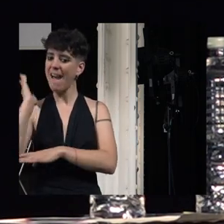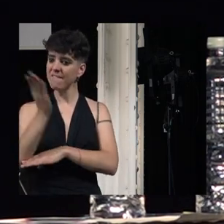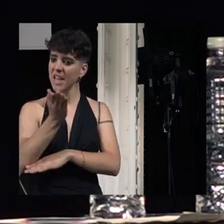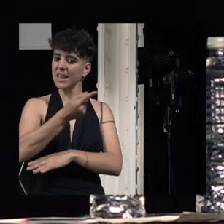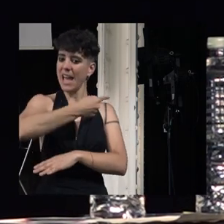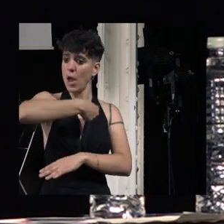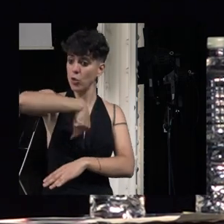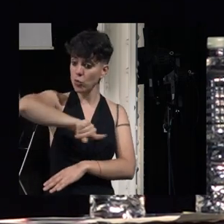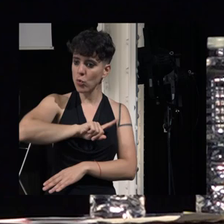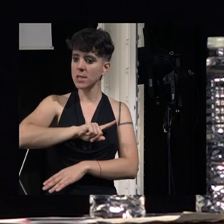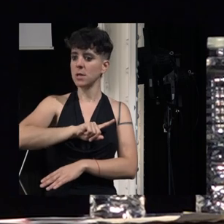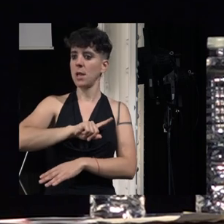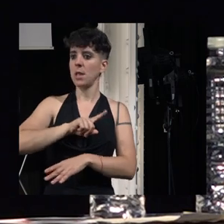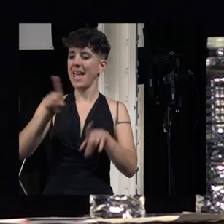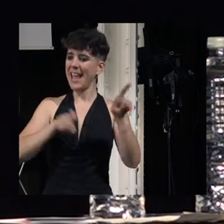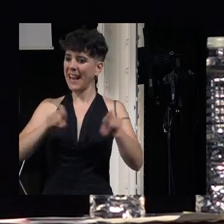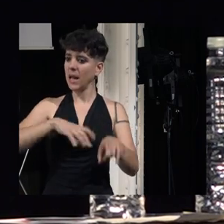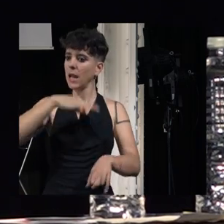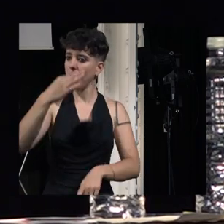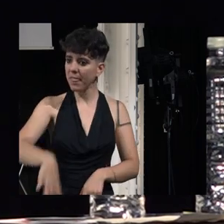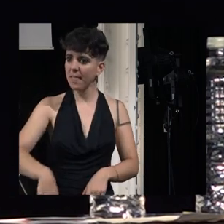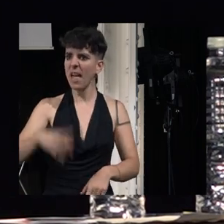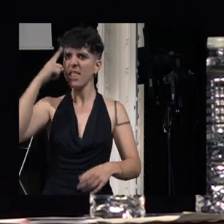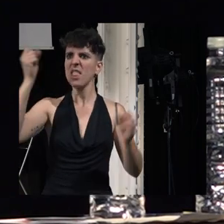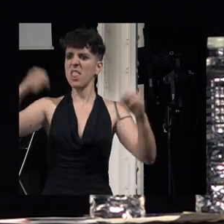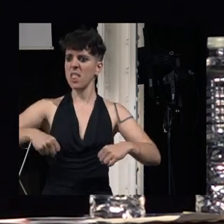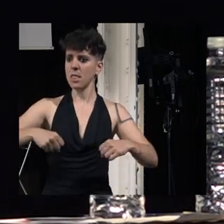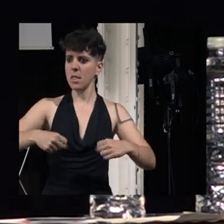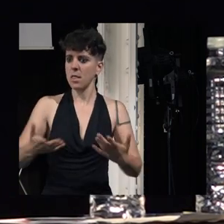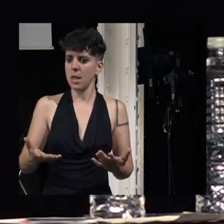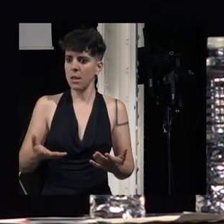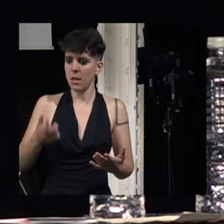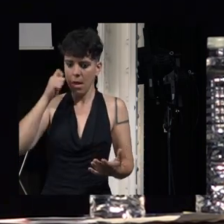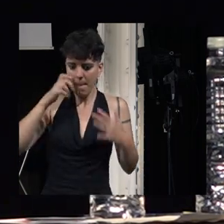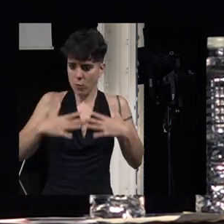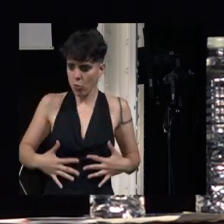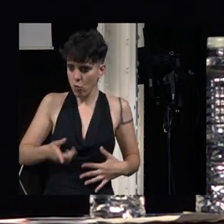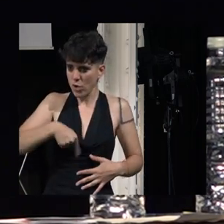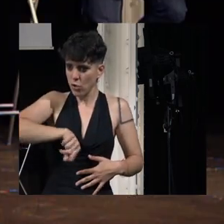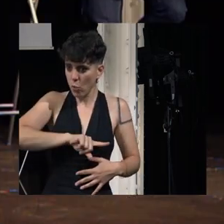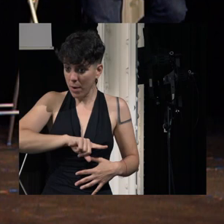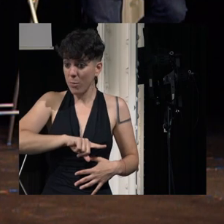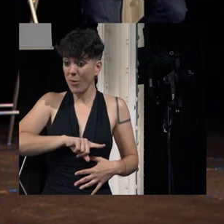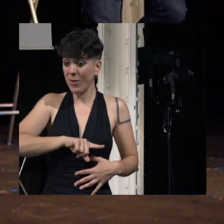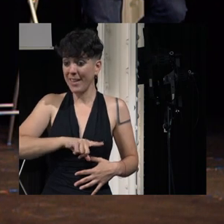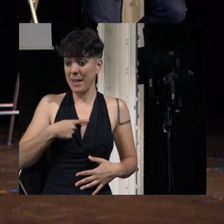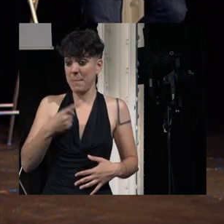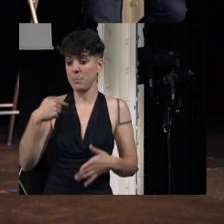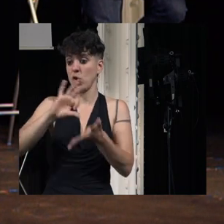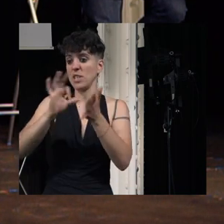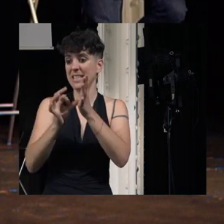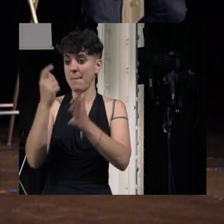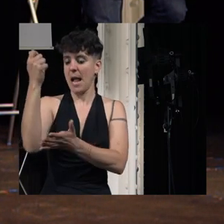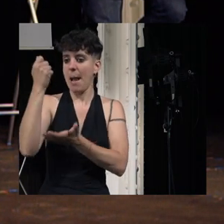capacidad y al nuestro derecho de elegir y de decidir sobre nuestro cuerpo en el marco de este capitalismo que